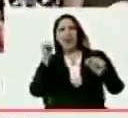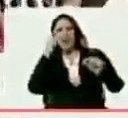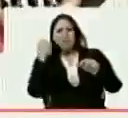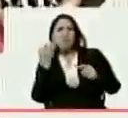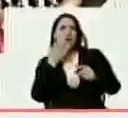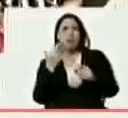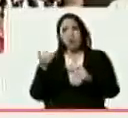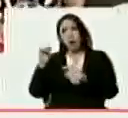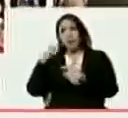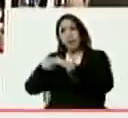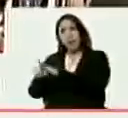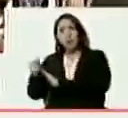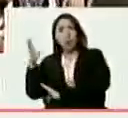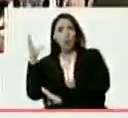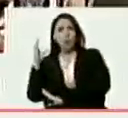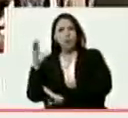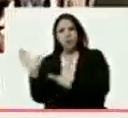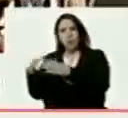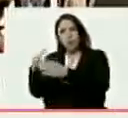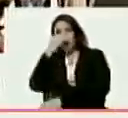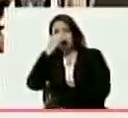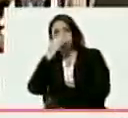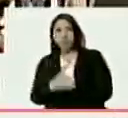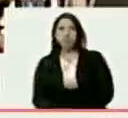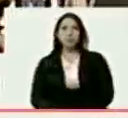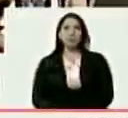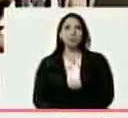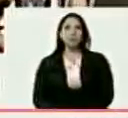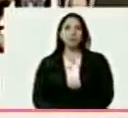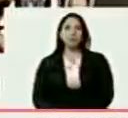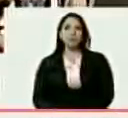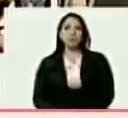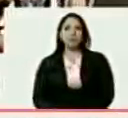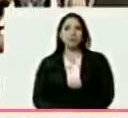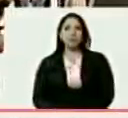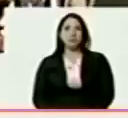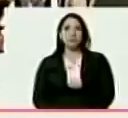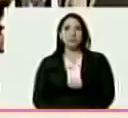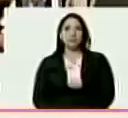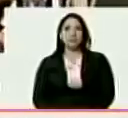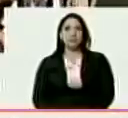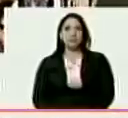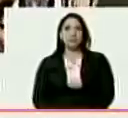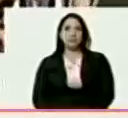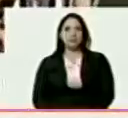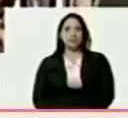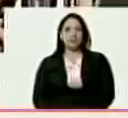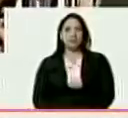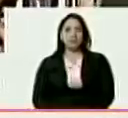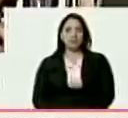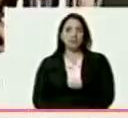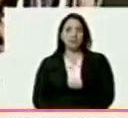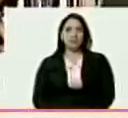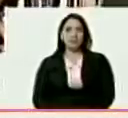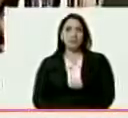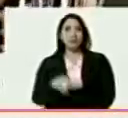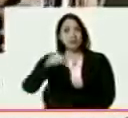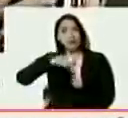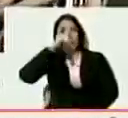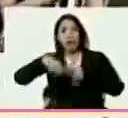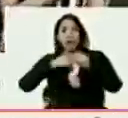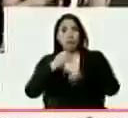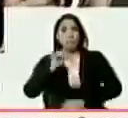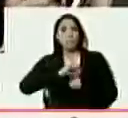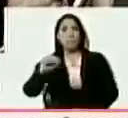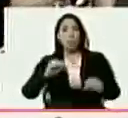allá grupos paramilitares que llevan más de 20 asesinados este año de movimientos campesinos y